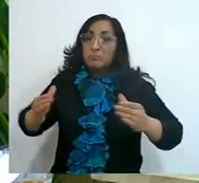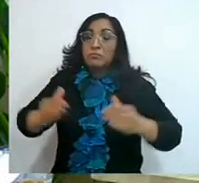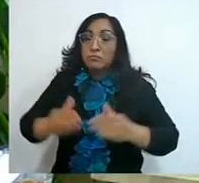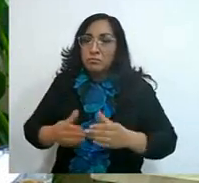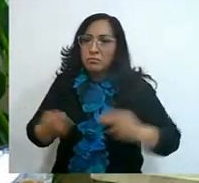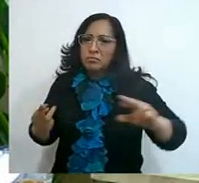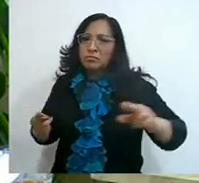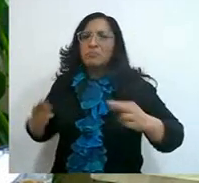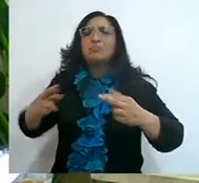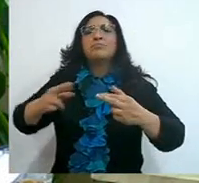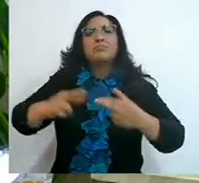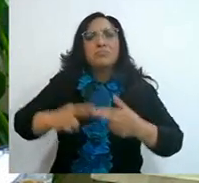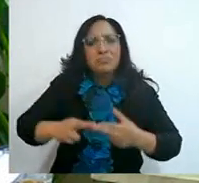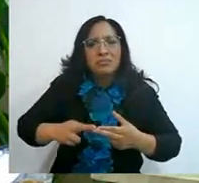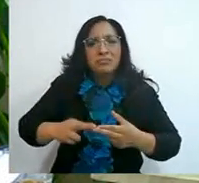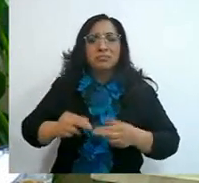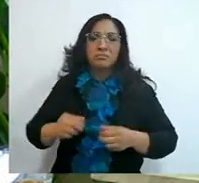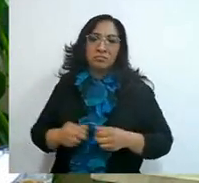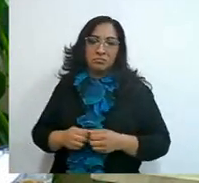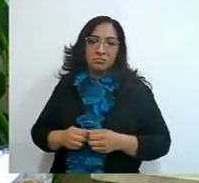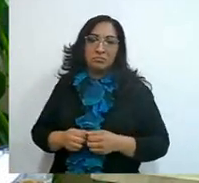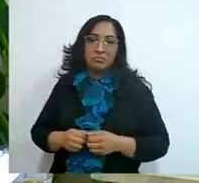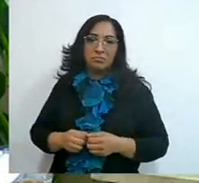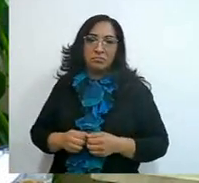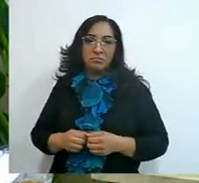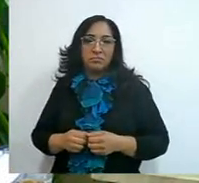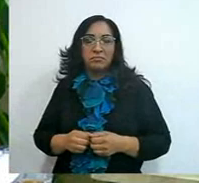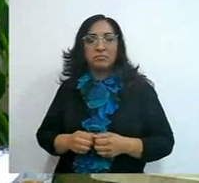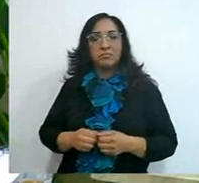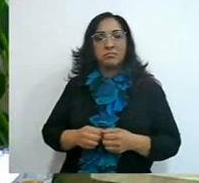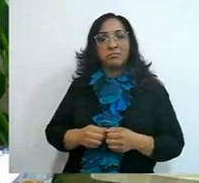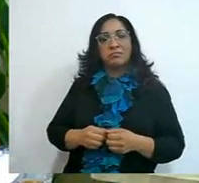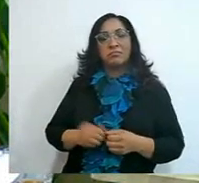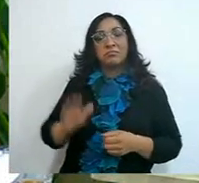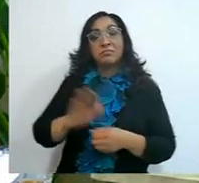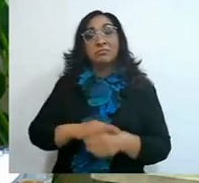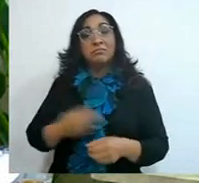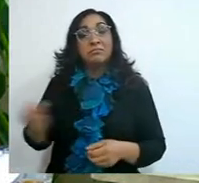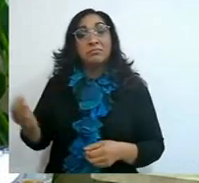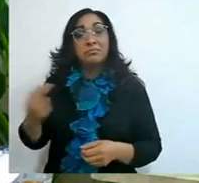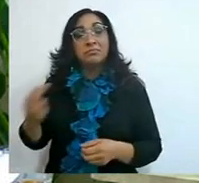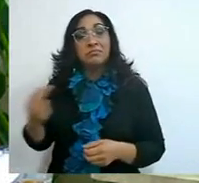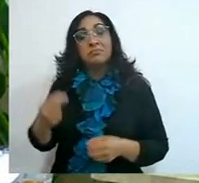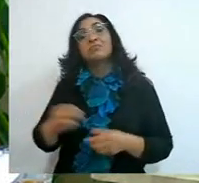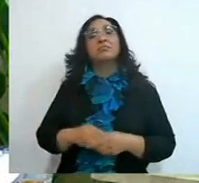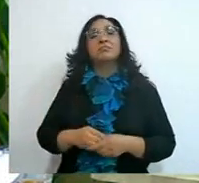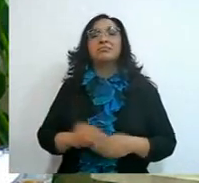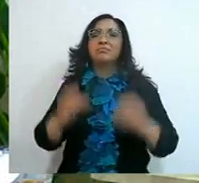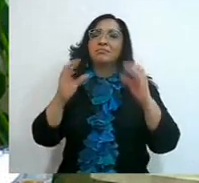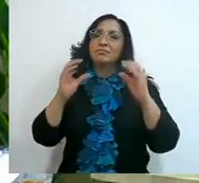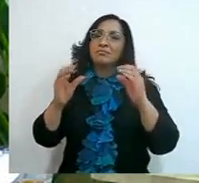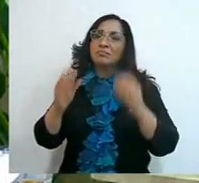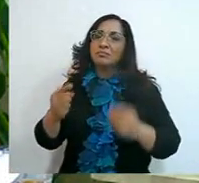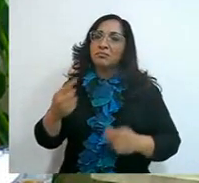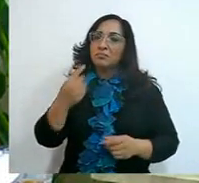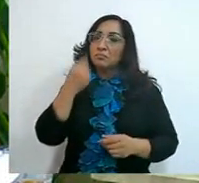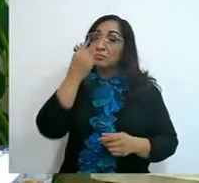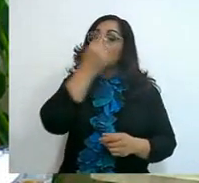una relación. Se ligan unos con otros. Por eso, cuidemos nuestra